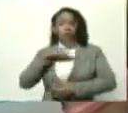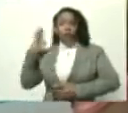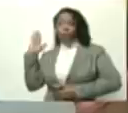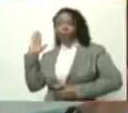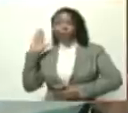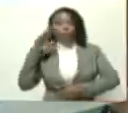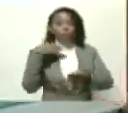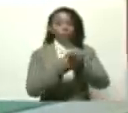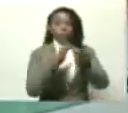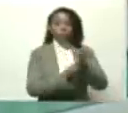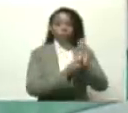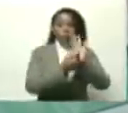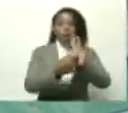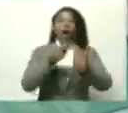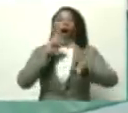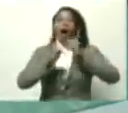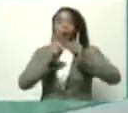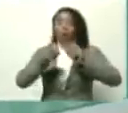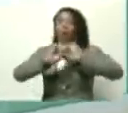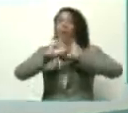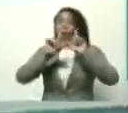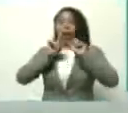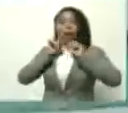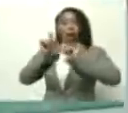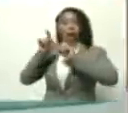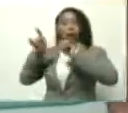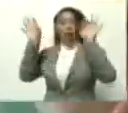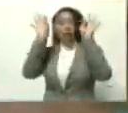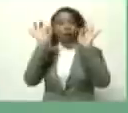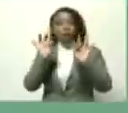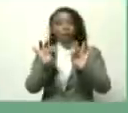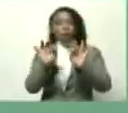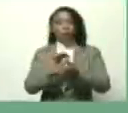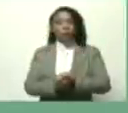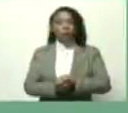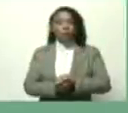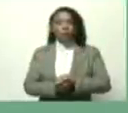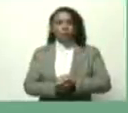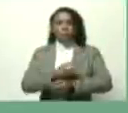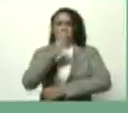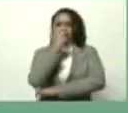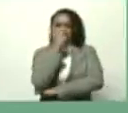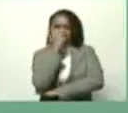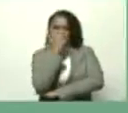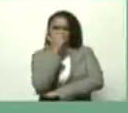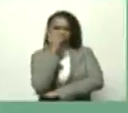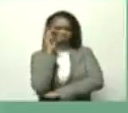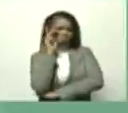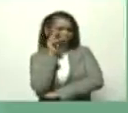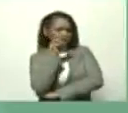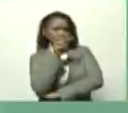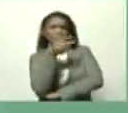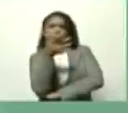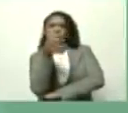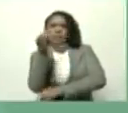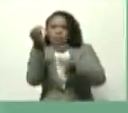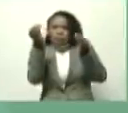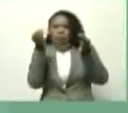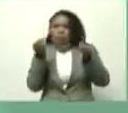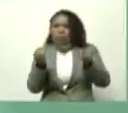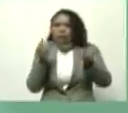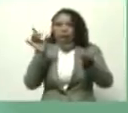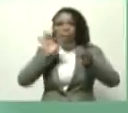mostrando algunas evidencias en ese sentido. Es muy curioso que justamente cuando